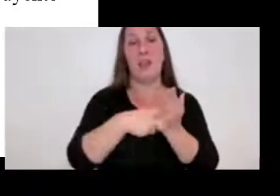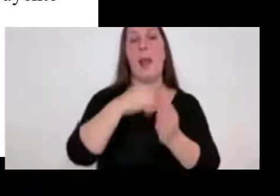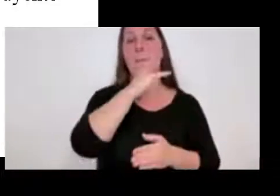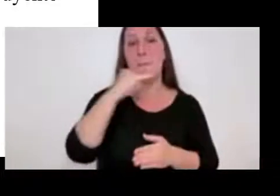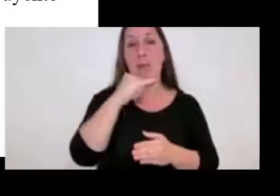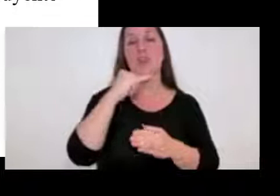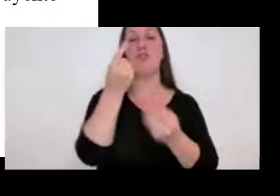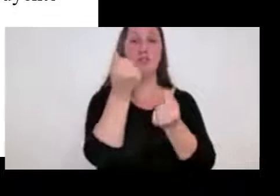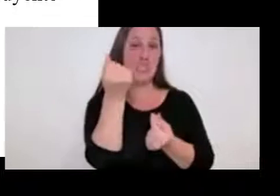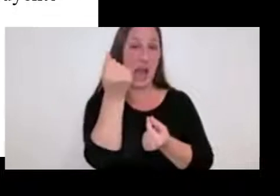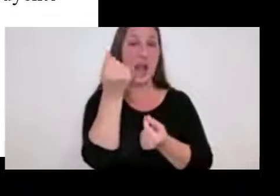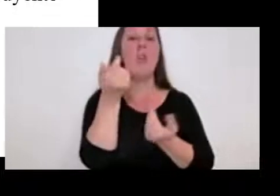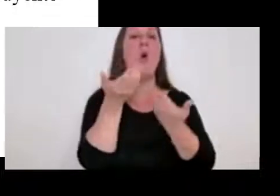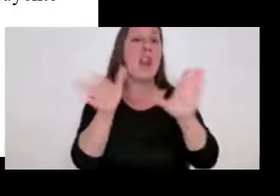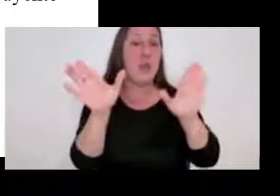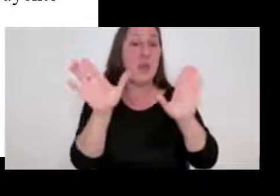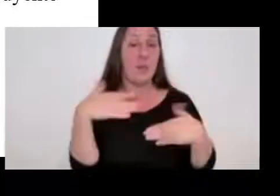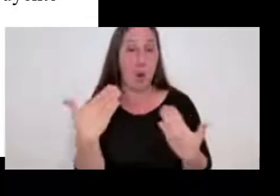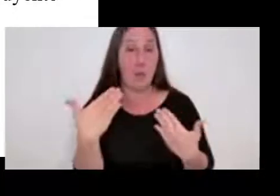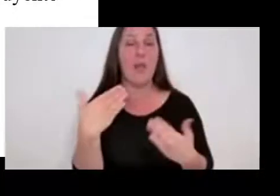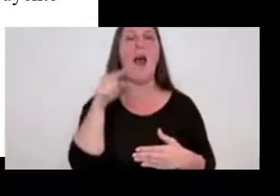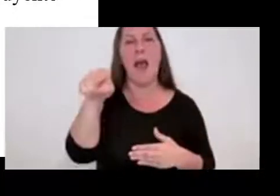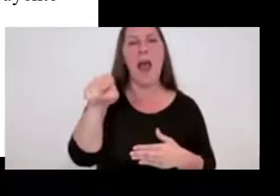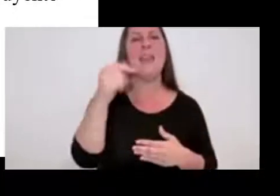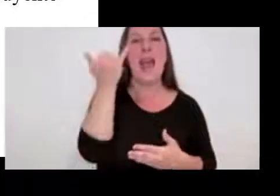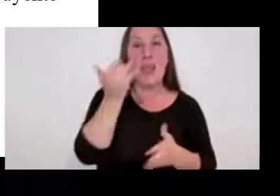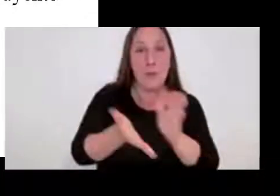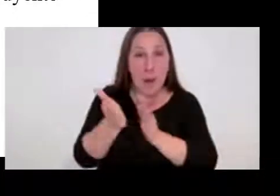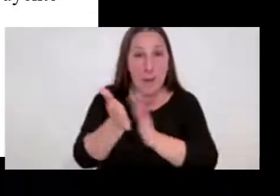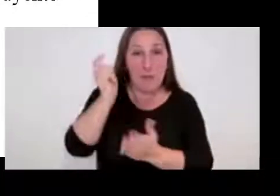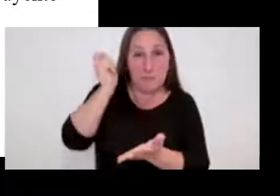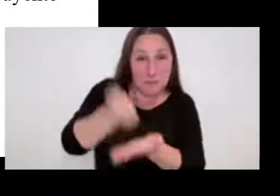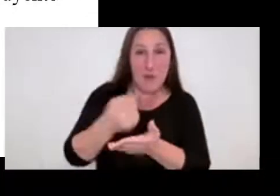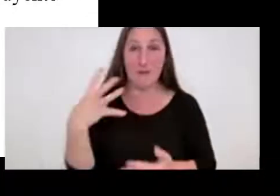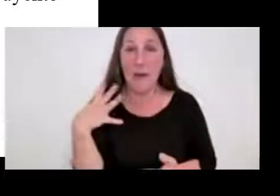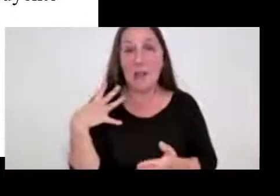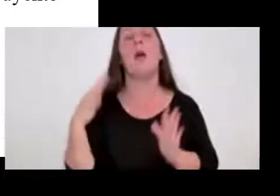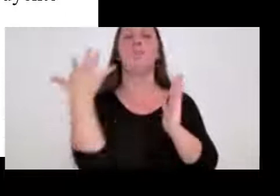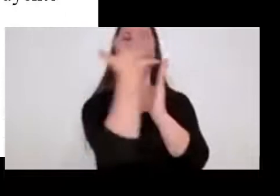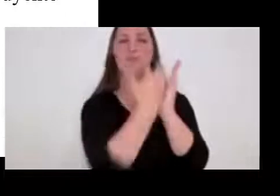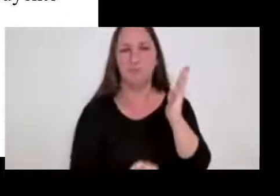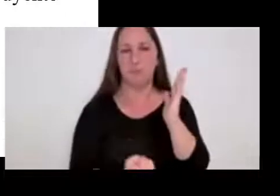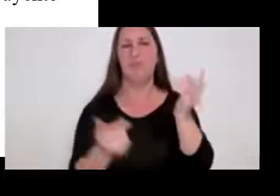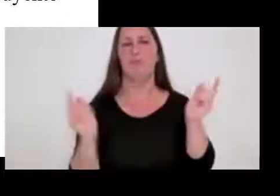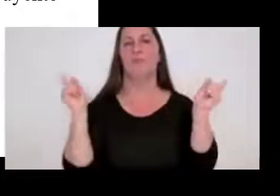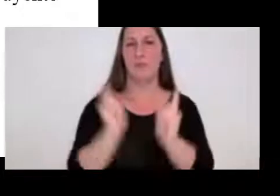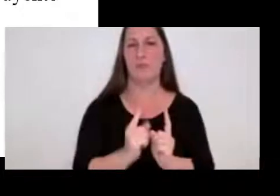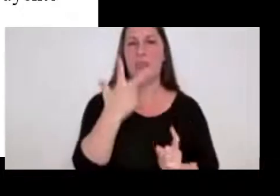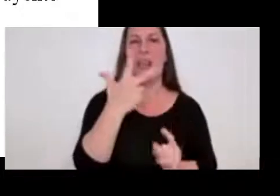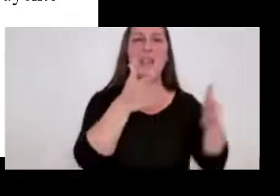técnicos o saldos de libre disponibilidad, si habría un saldo a pagar, se va a reducir en 3 tramos,